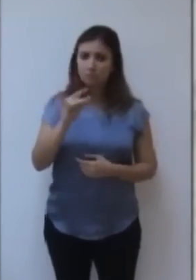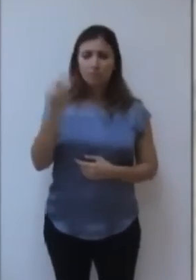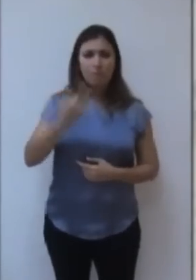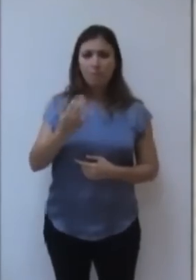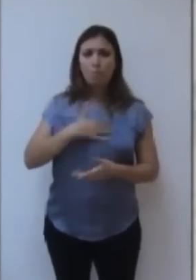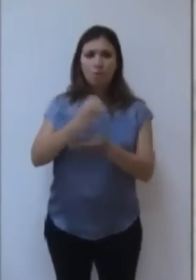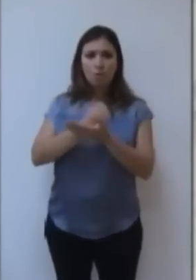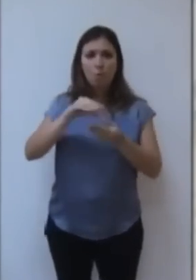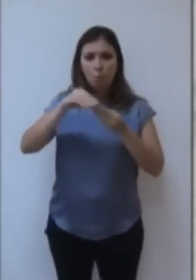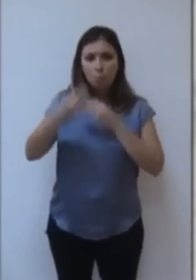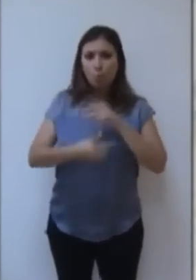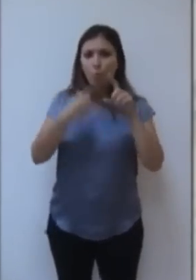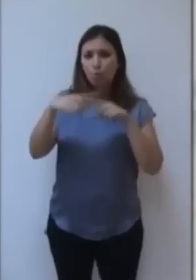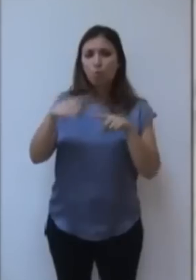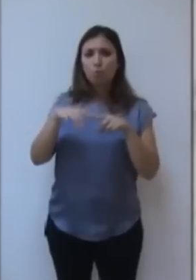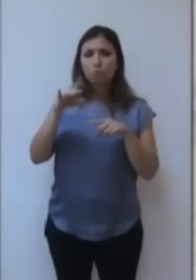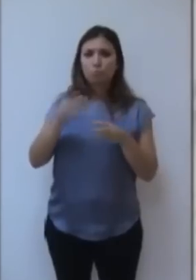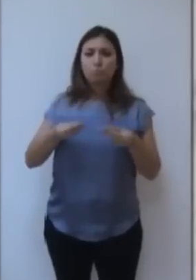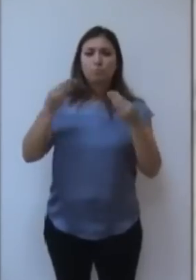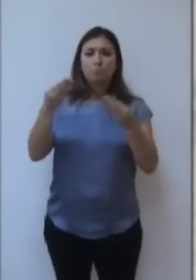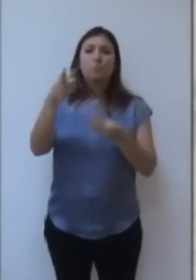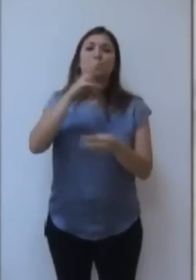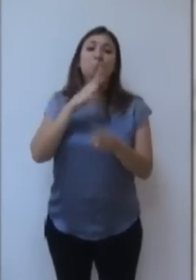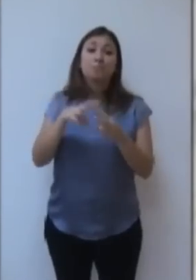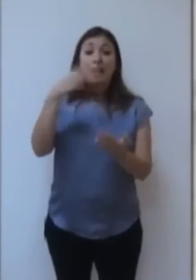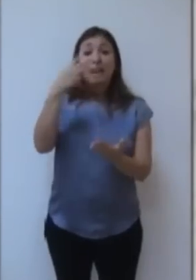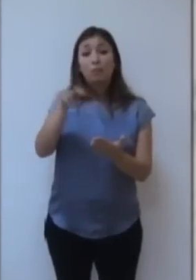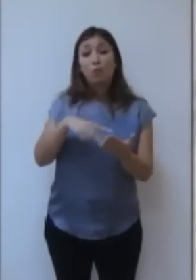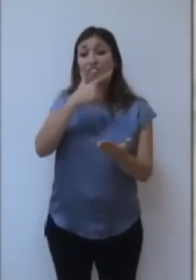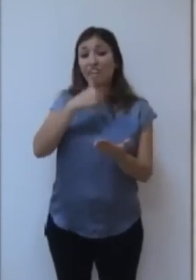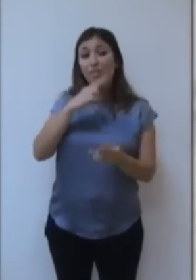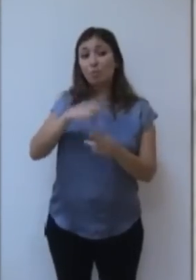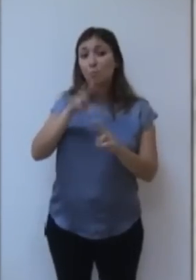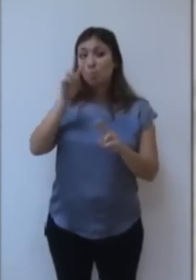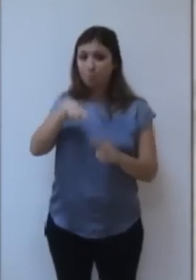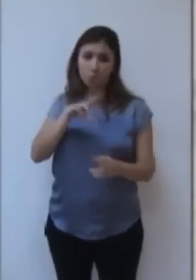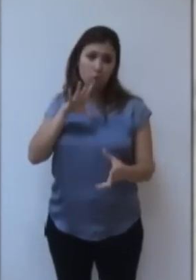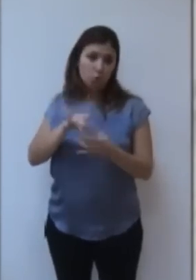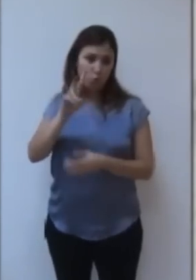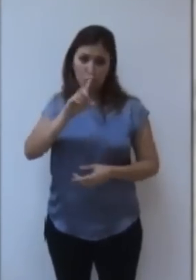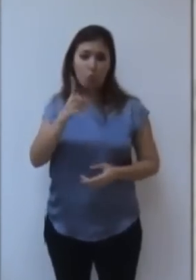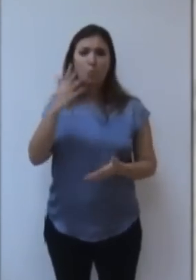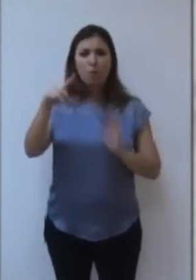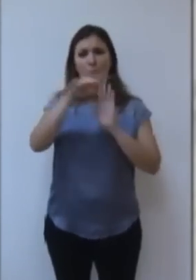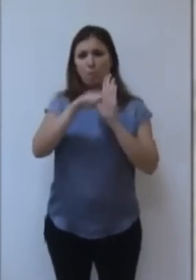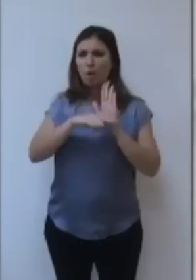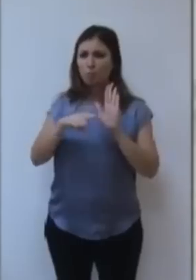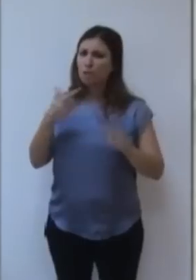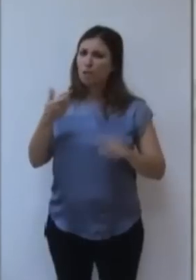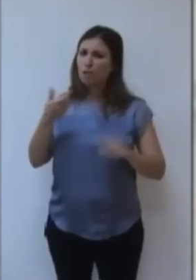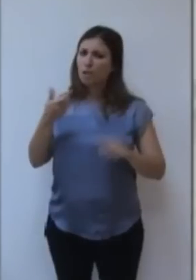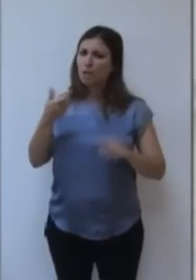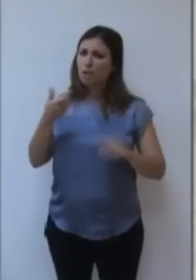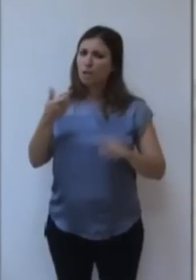su documentación bueno, no lo denominan lectura fácil, pero sí que se dan unas pautas que se corresponden bastante con la lectura